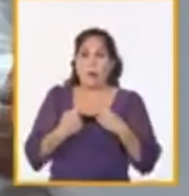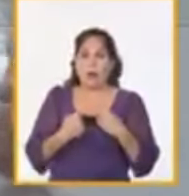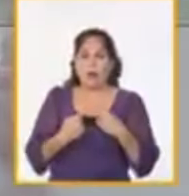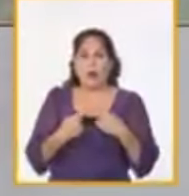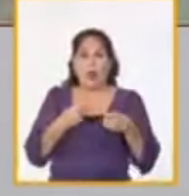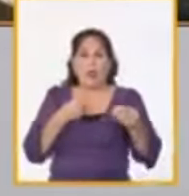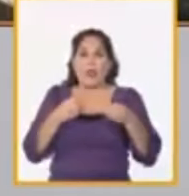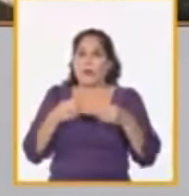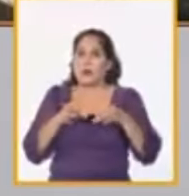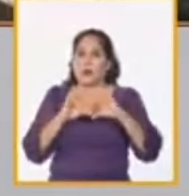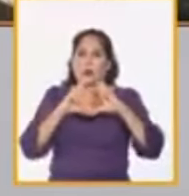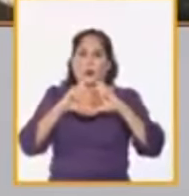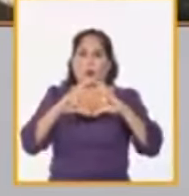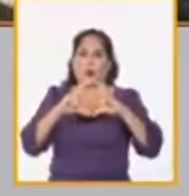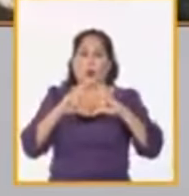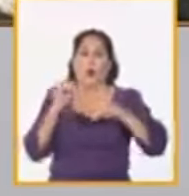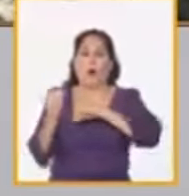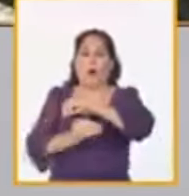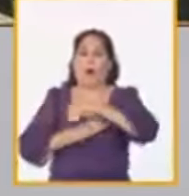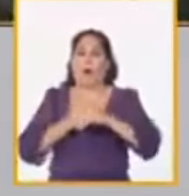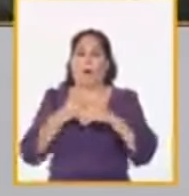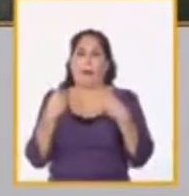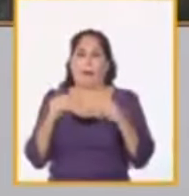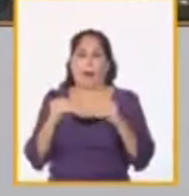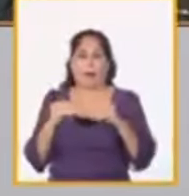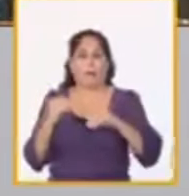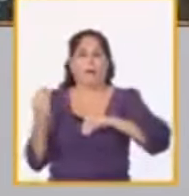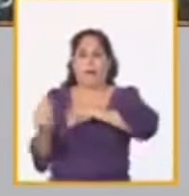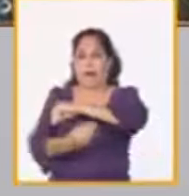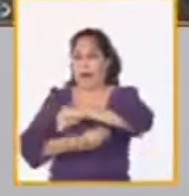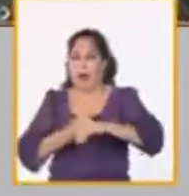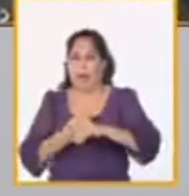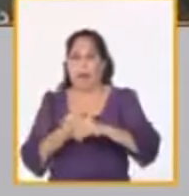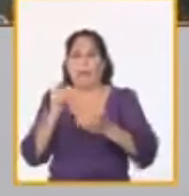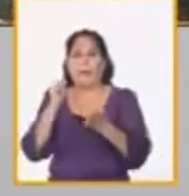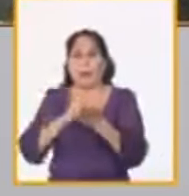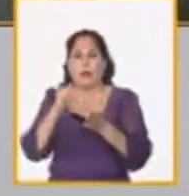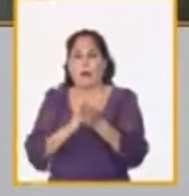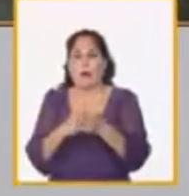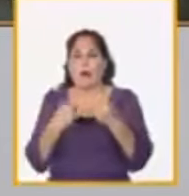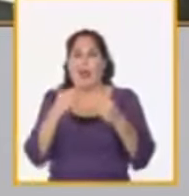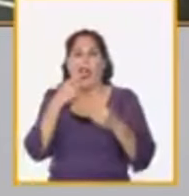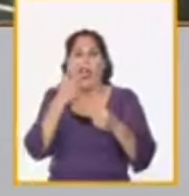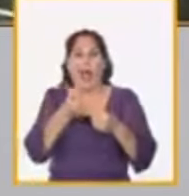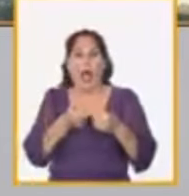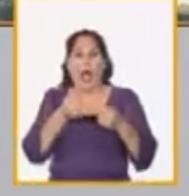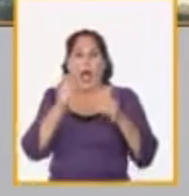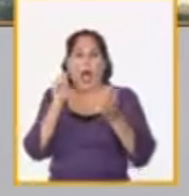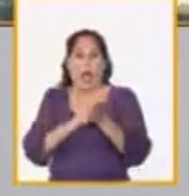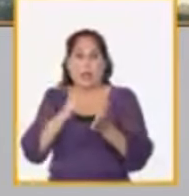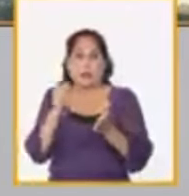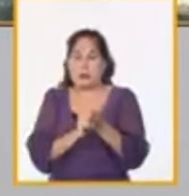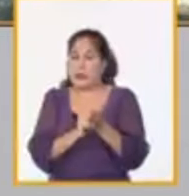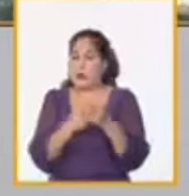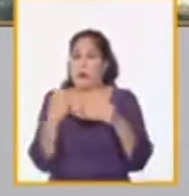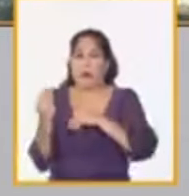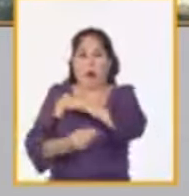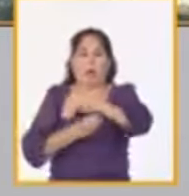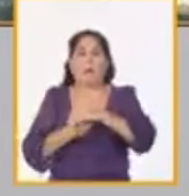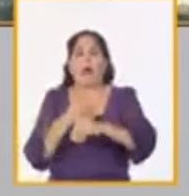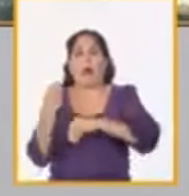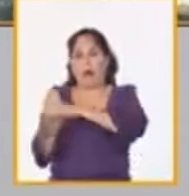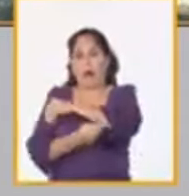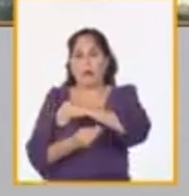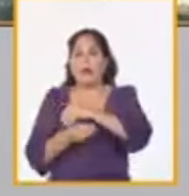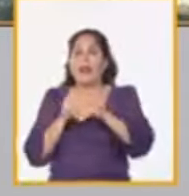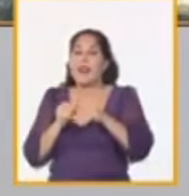Pero cuando tenemos que sustituir tramos de tubería, a la hora de conectarnos con esas tuberías, entonces sí lleva piezas